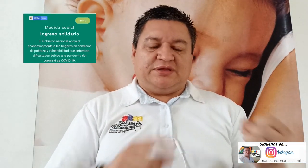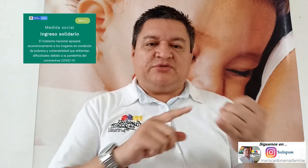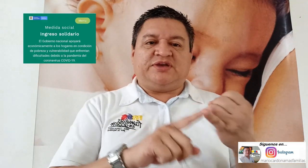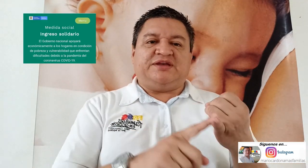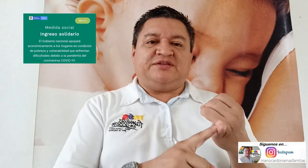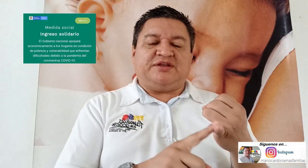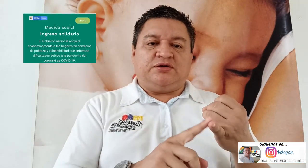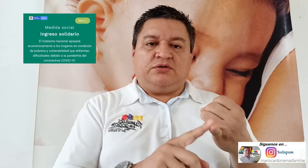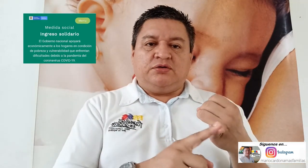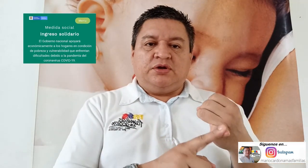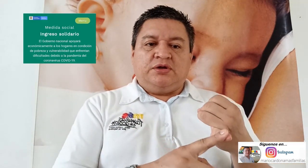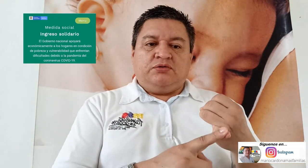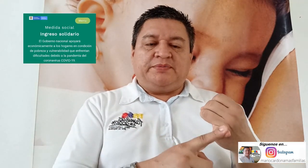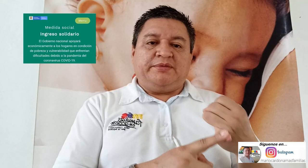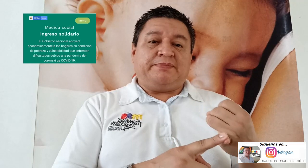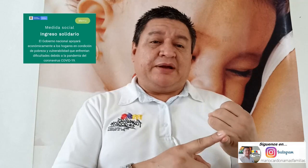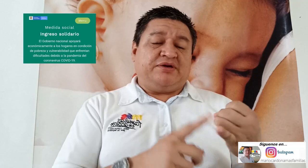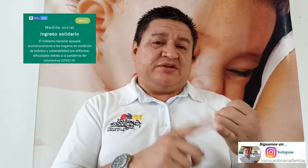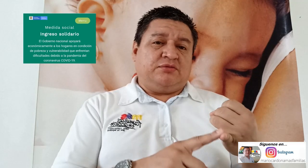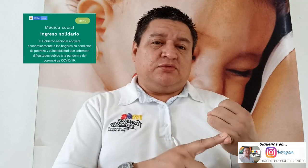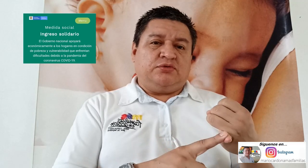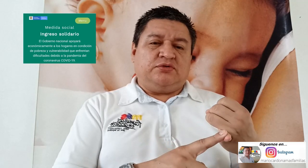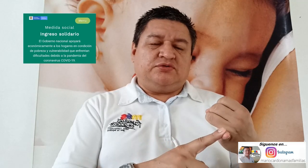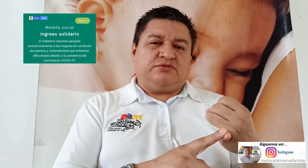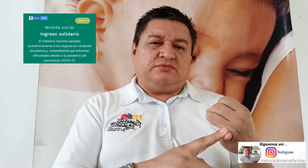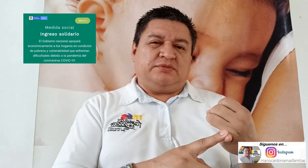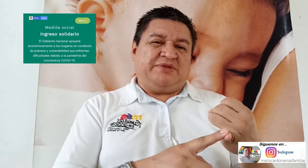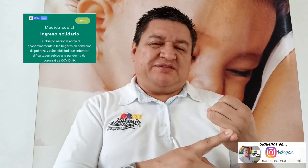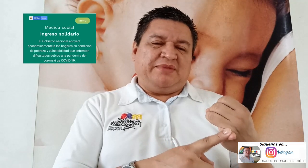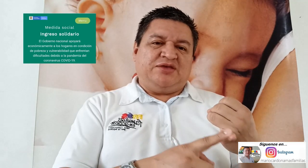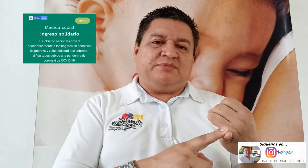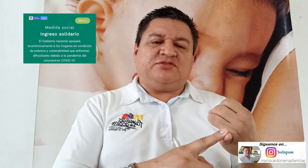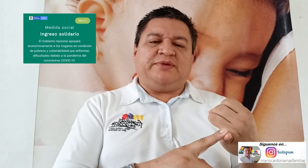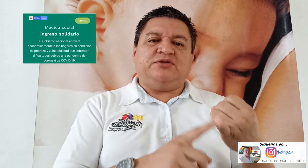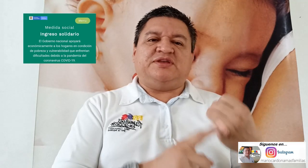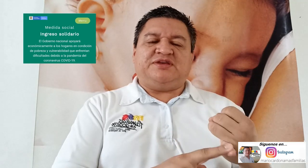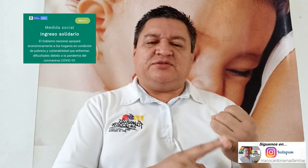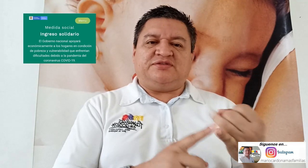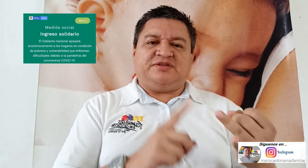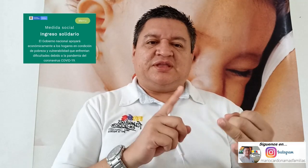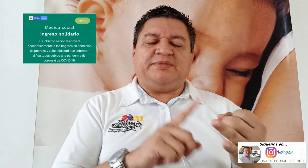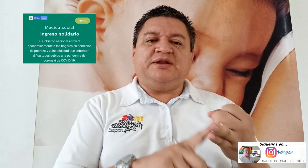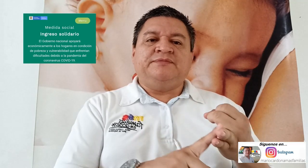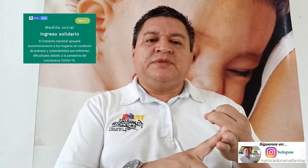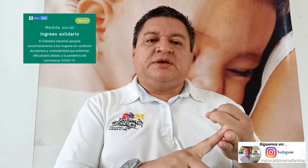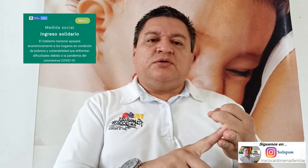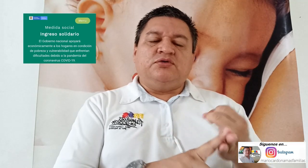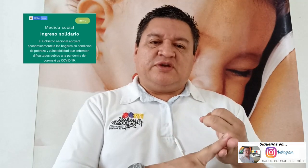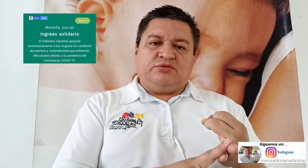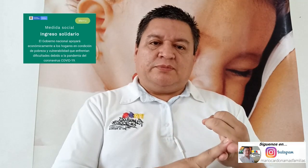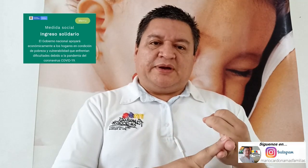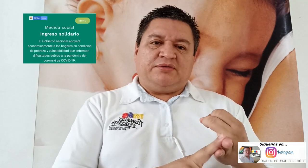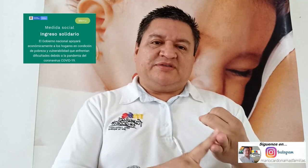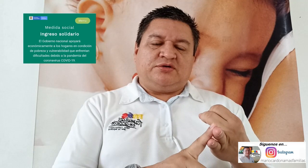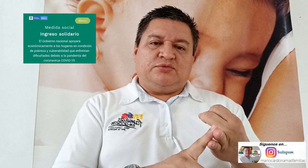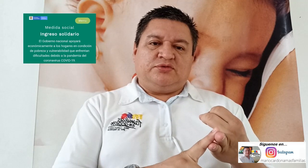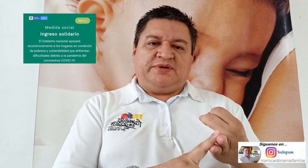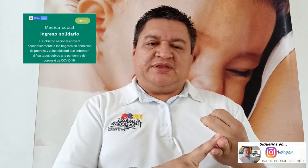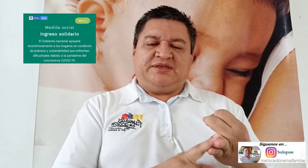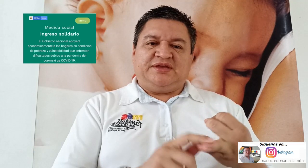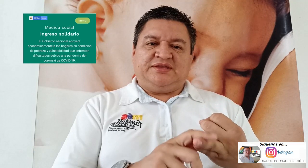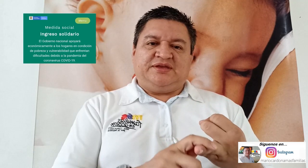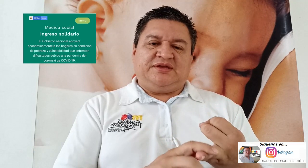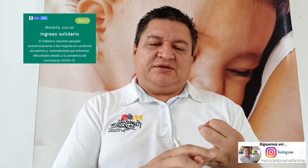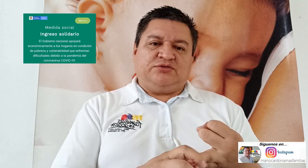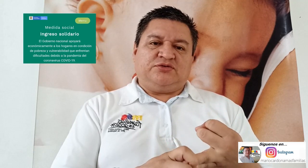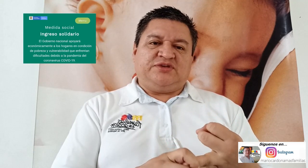solidario. Recordemos que ya se entregó un primer pago hace como unos mes y medio más o menos de 160 mil, un segundo pago hace como unos